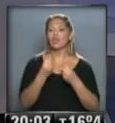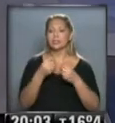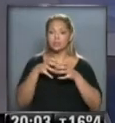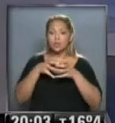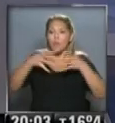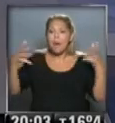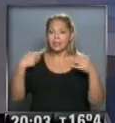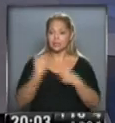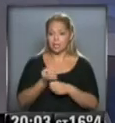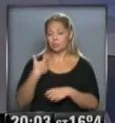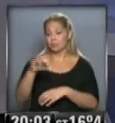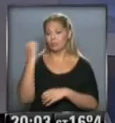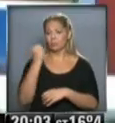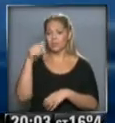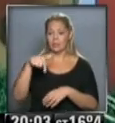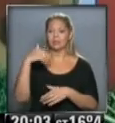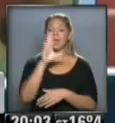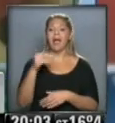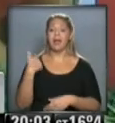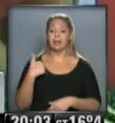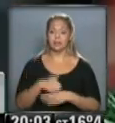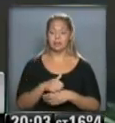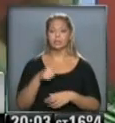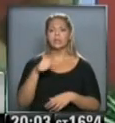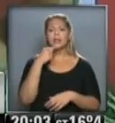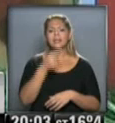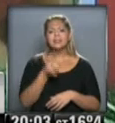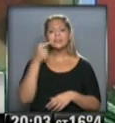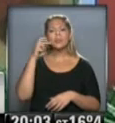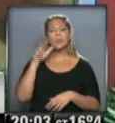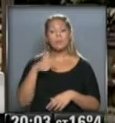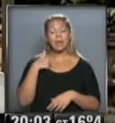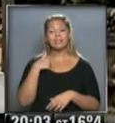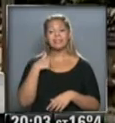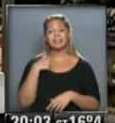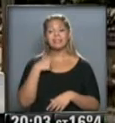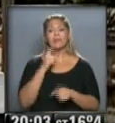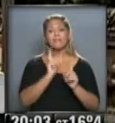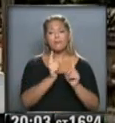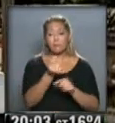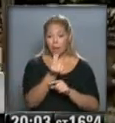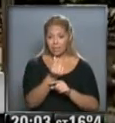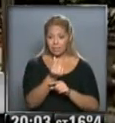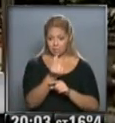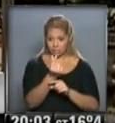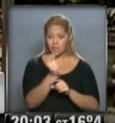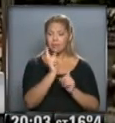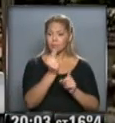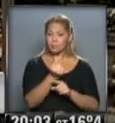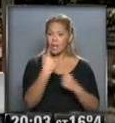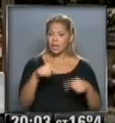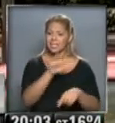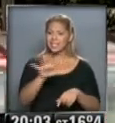República Argentina. Este es el informe. La puesta en marcha del congelamiento de precios de 500 productos desde el sábado comenzó